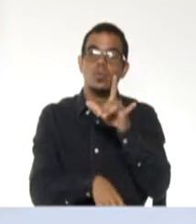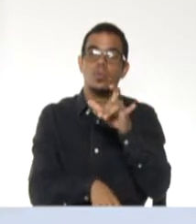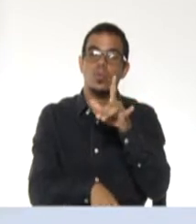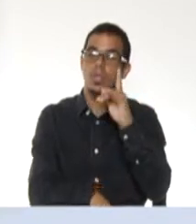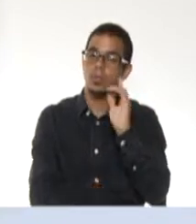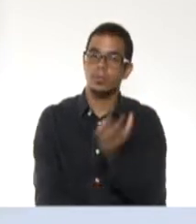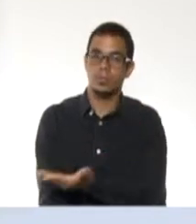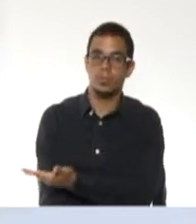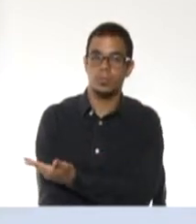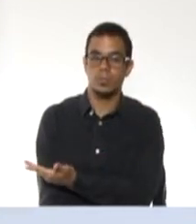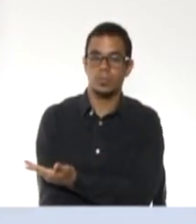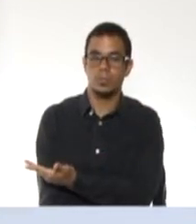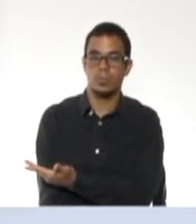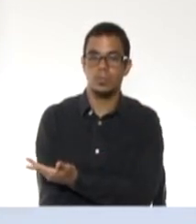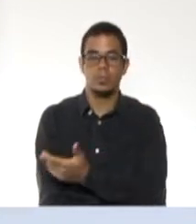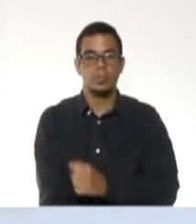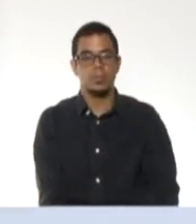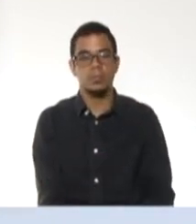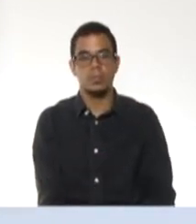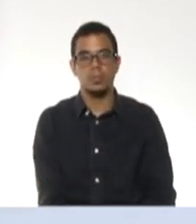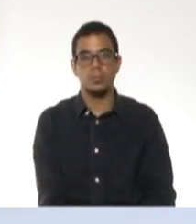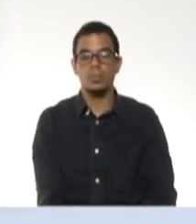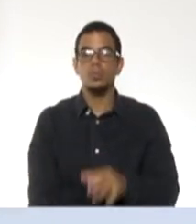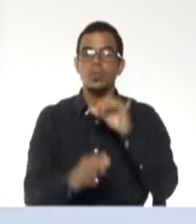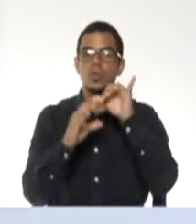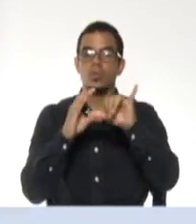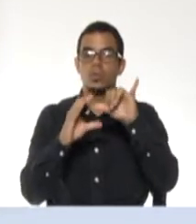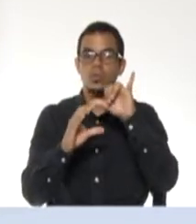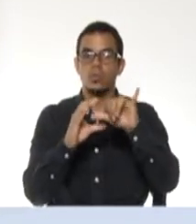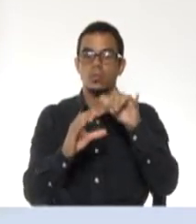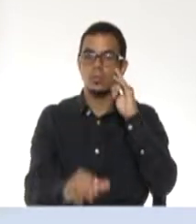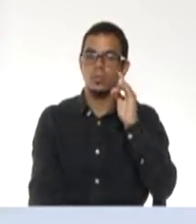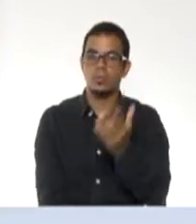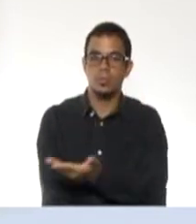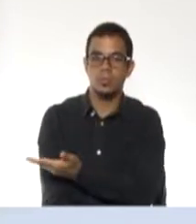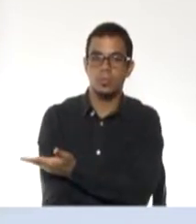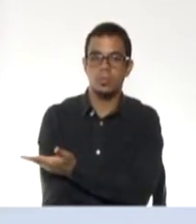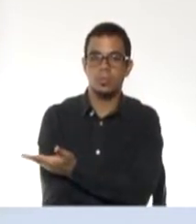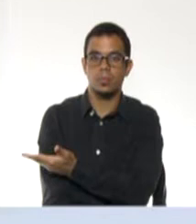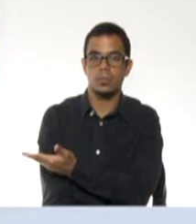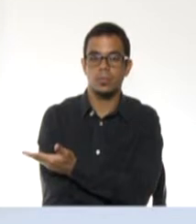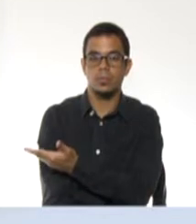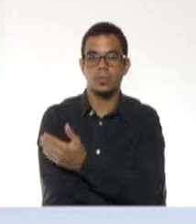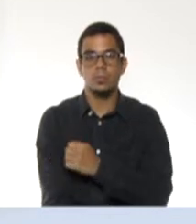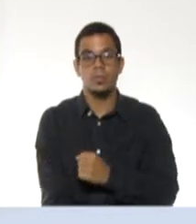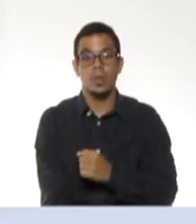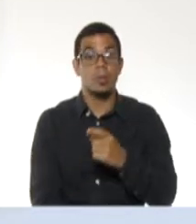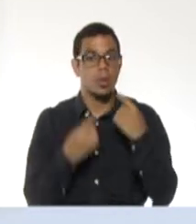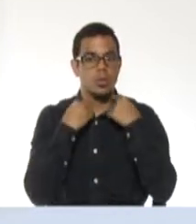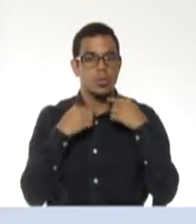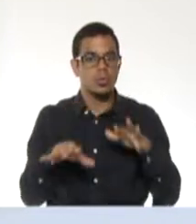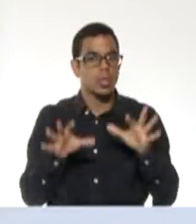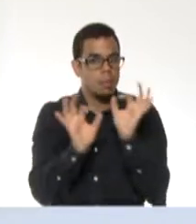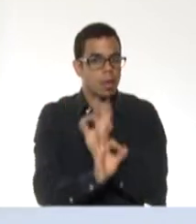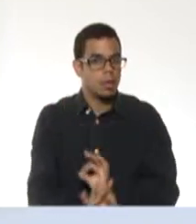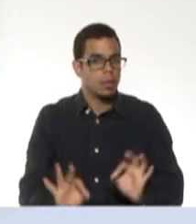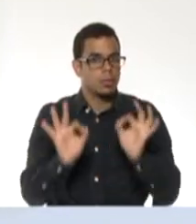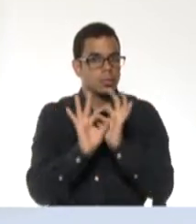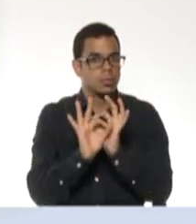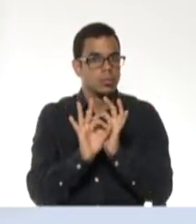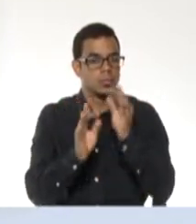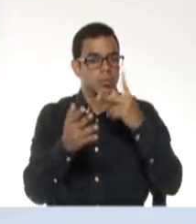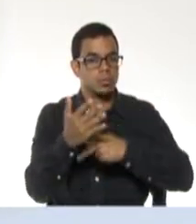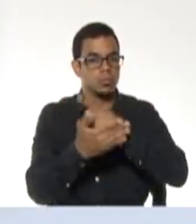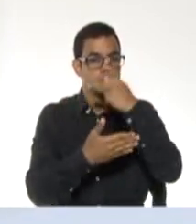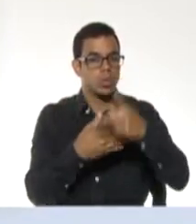como Cada Familia Una Escuela y nuestro canal de YouTube Cada Familia Una Escuela Oficial para que así no se pierdan ninguna de